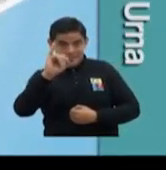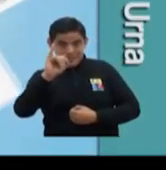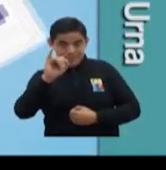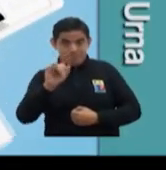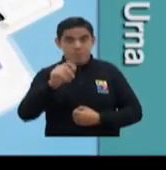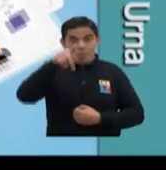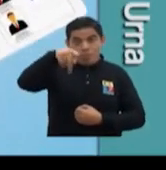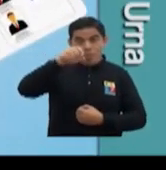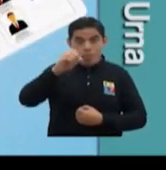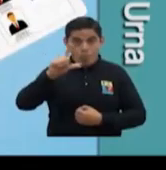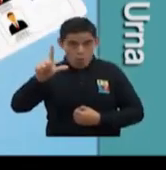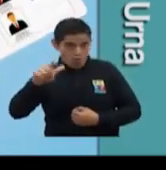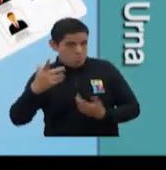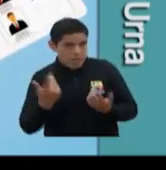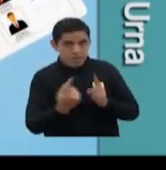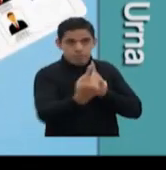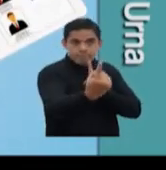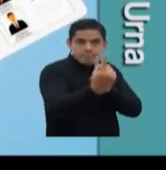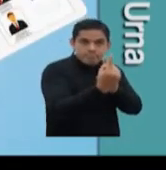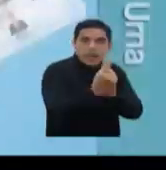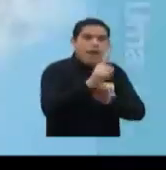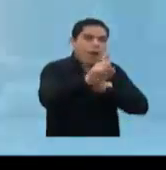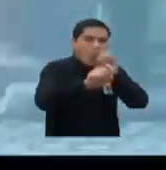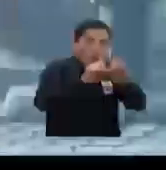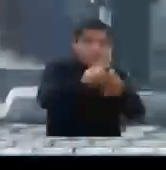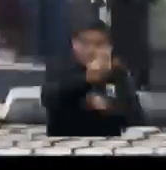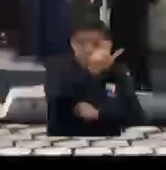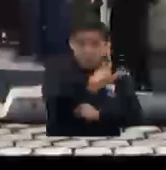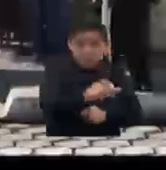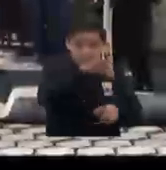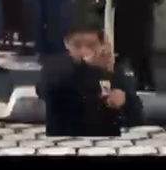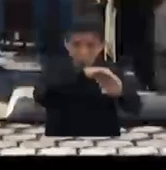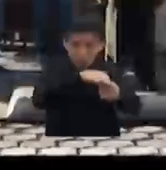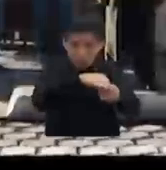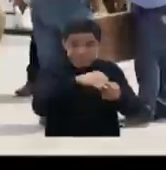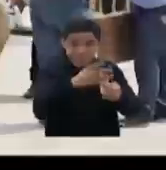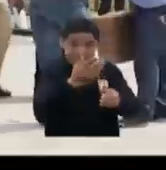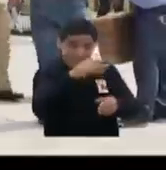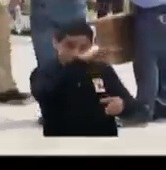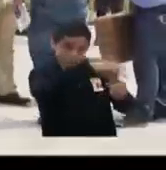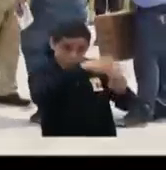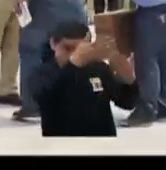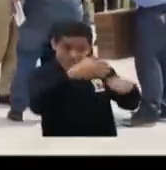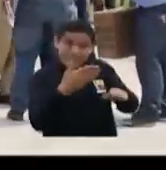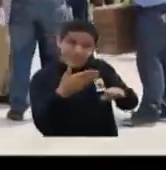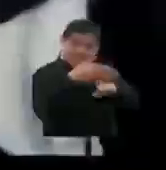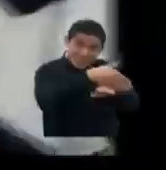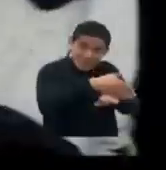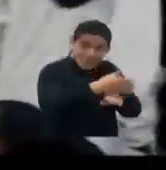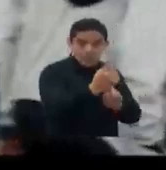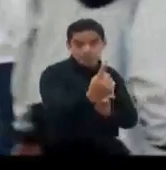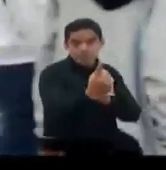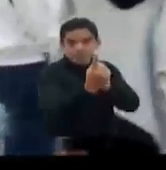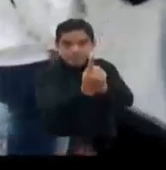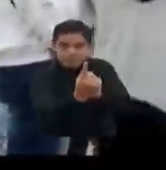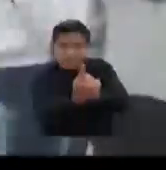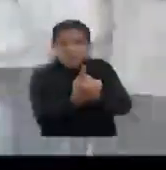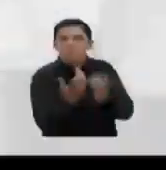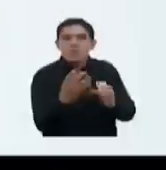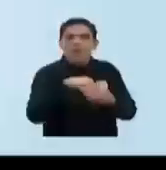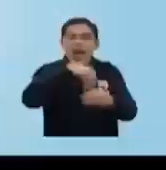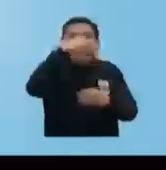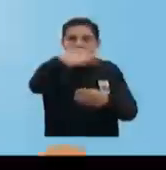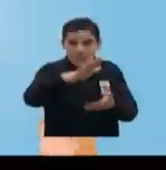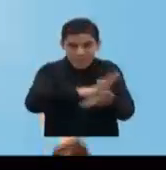urna es una encuesta directa, cara a cara, que se hace al elector, posteriormente a que haya ejercido el voto, en las afueras de los